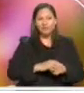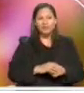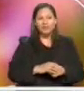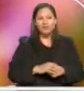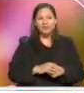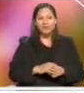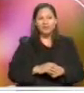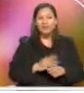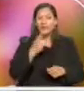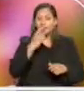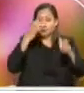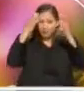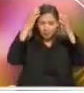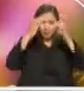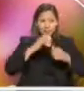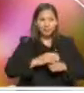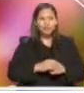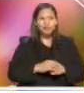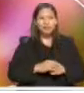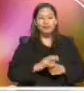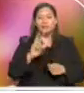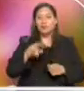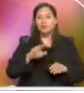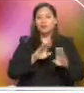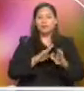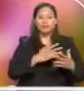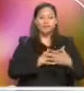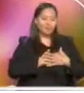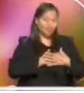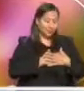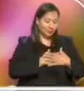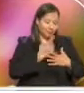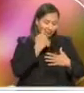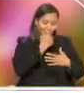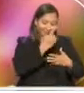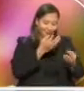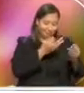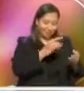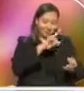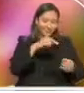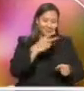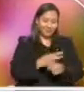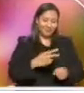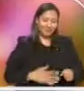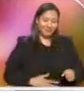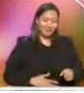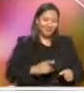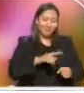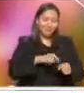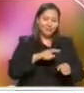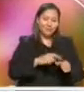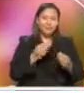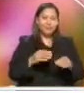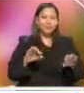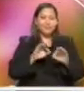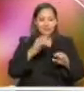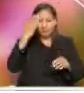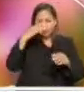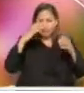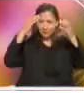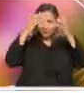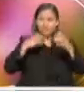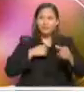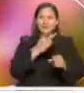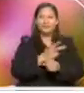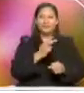chef. Y es que Ajonjolí. de veras que el amor entra por los ojos y también Sí. después por el estómago. Los ¿Y colores sabes- es importante. ¿Sabes qué, chef? Yo te invito